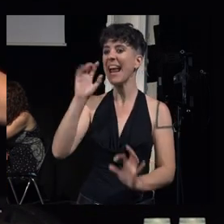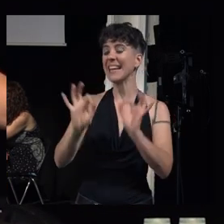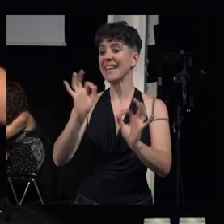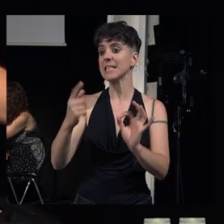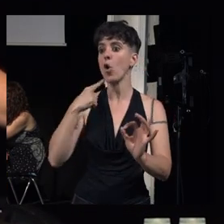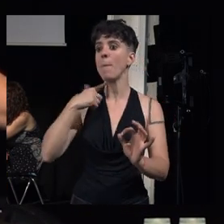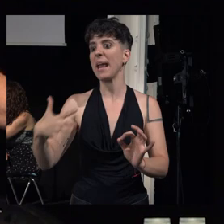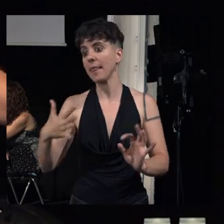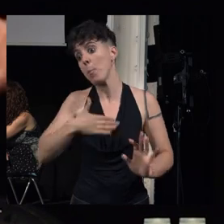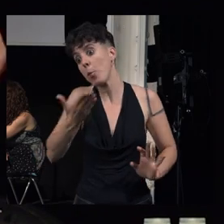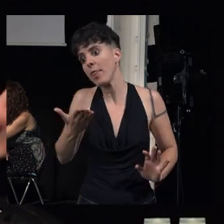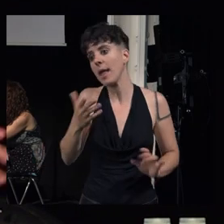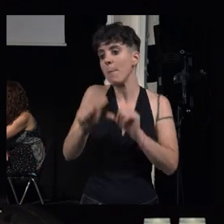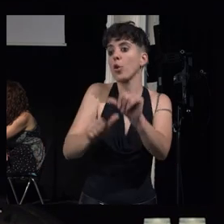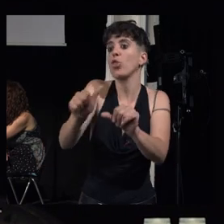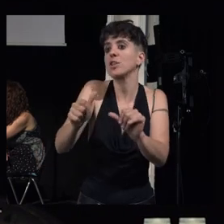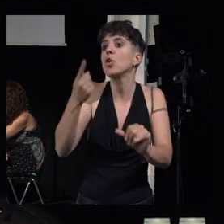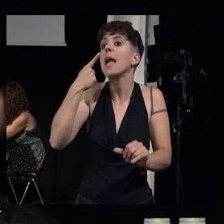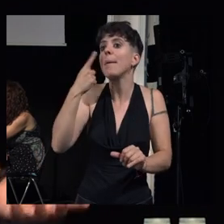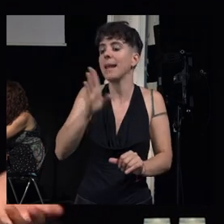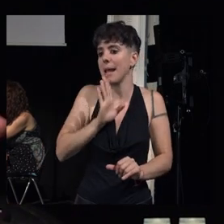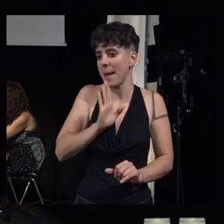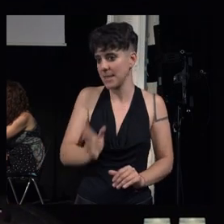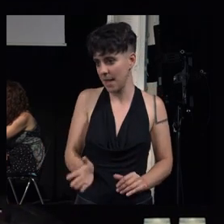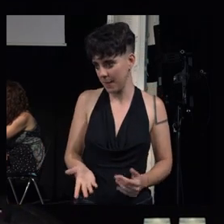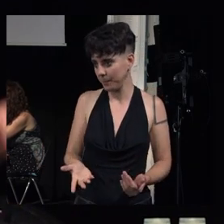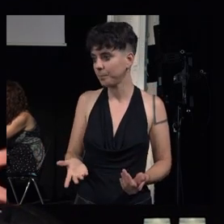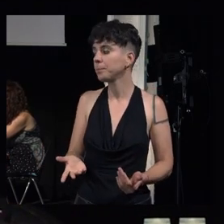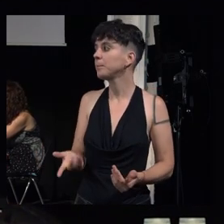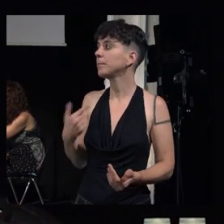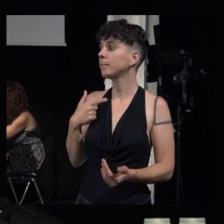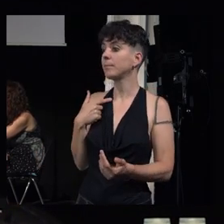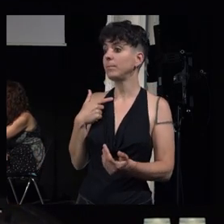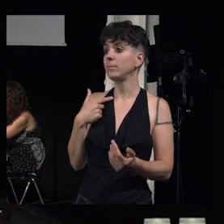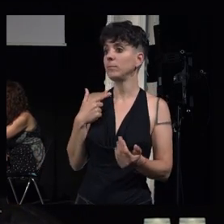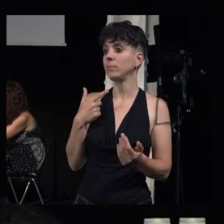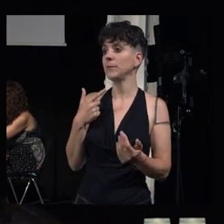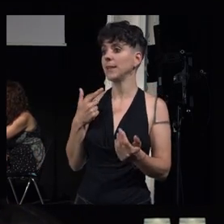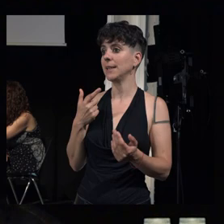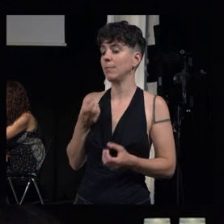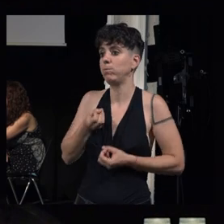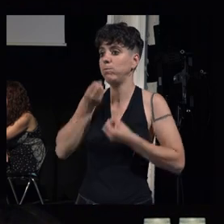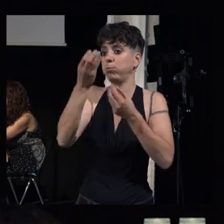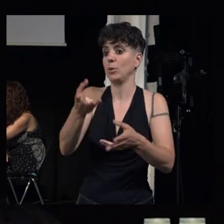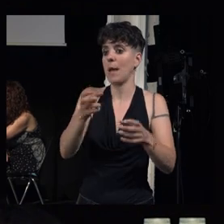a ver qué pasa, ¿no? O sea, como ya se ha puesto encima de la mesa la perspectiva